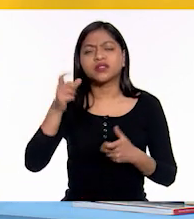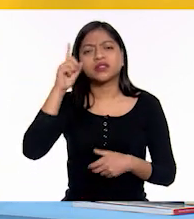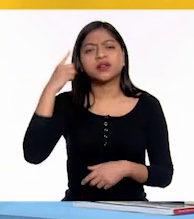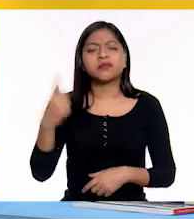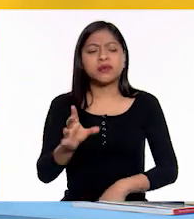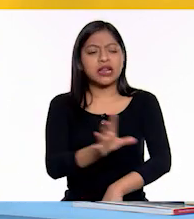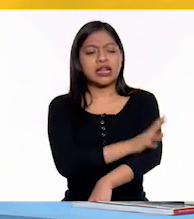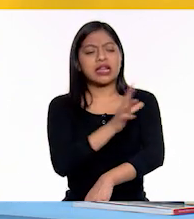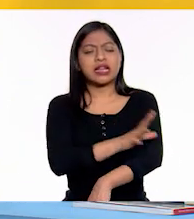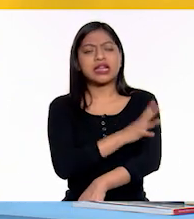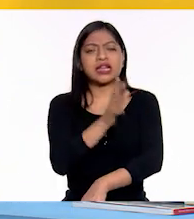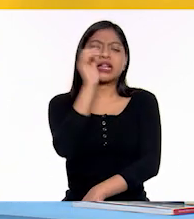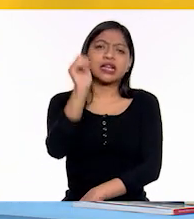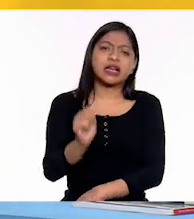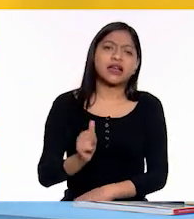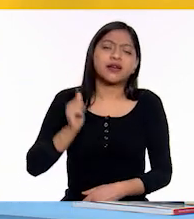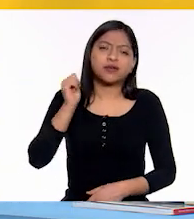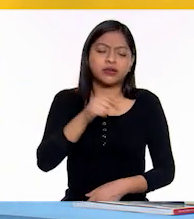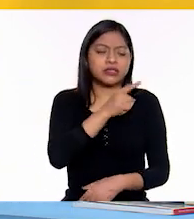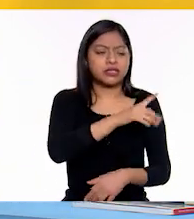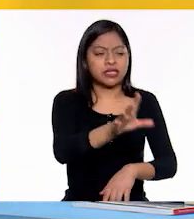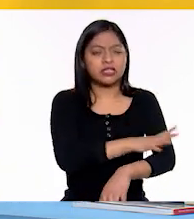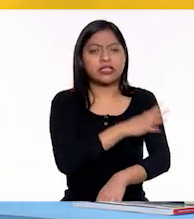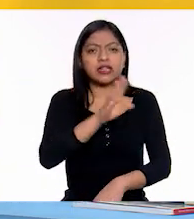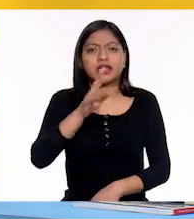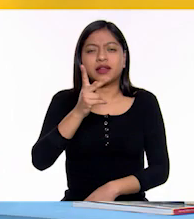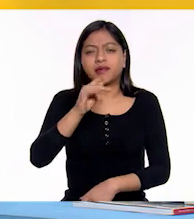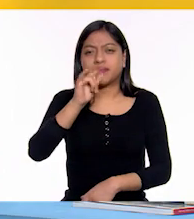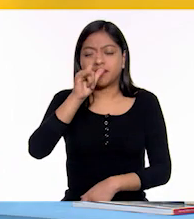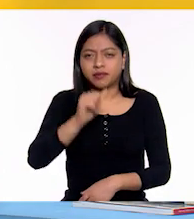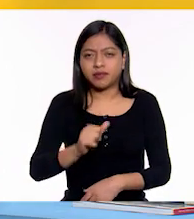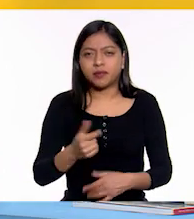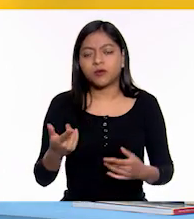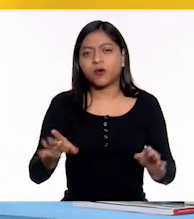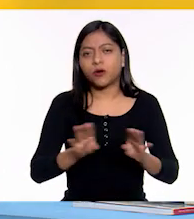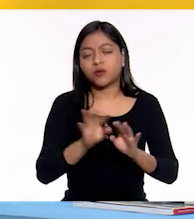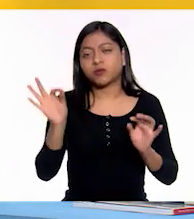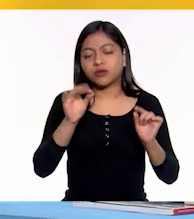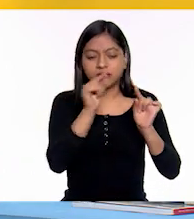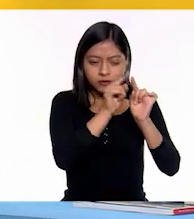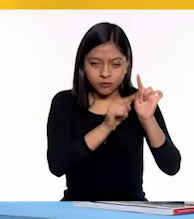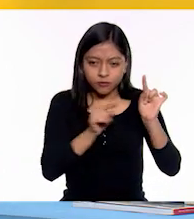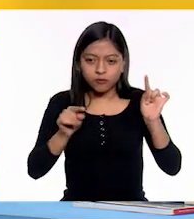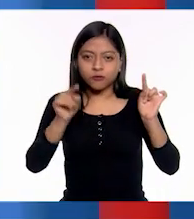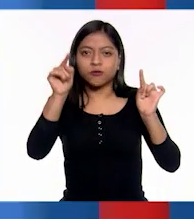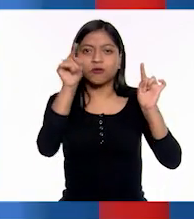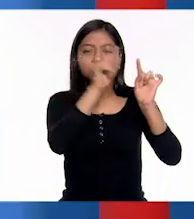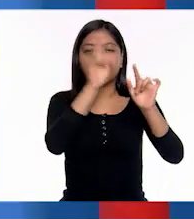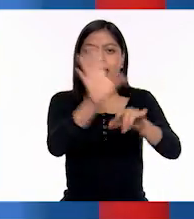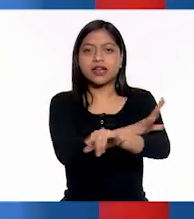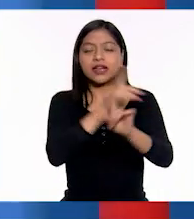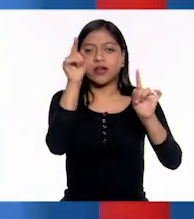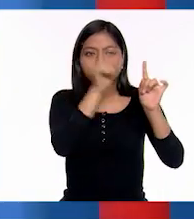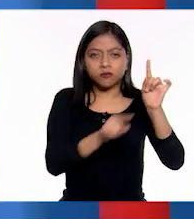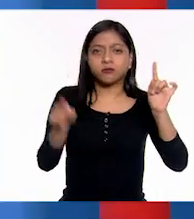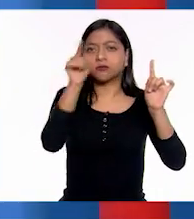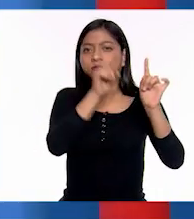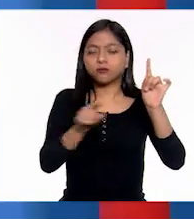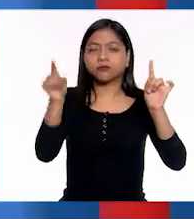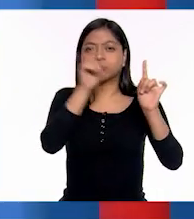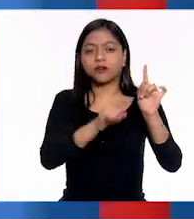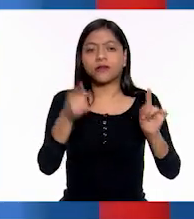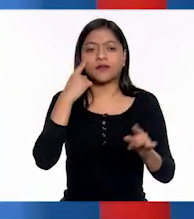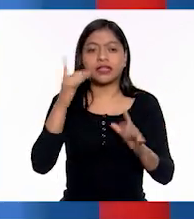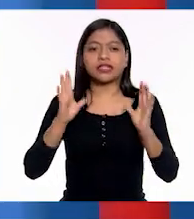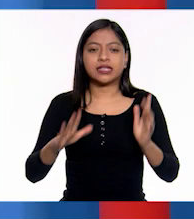energía eléctrica o de la batería, pues no sé, haciendo algo así como un circuito eléctrico, creo. Muy bien, aquí tengo armada